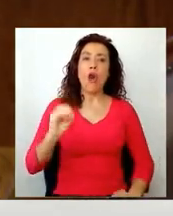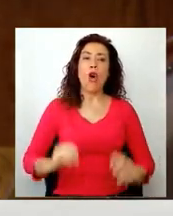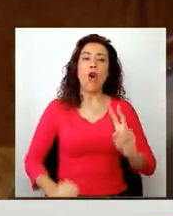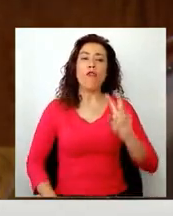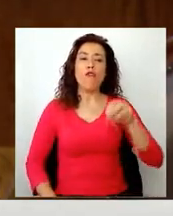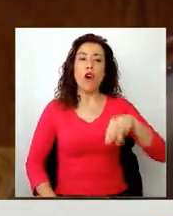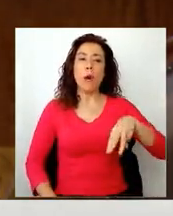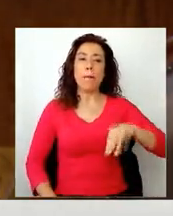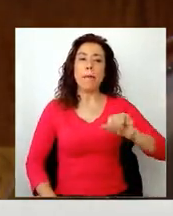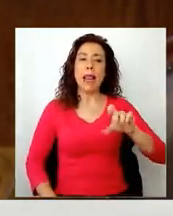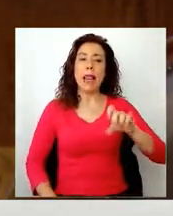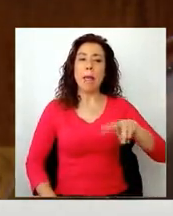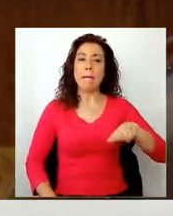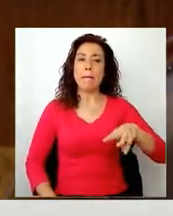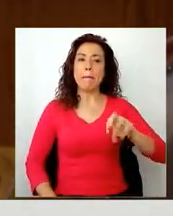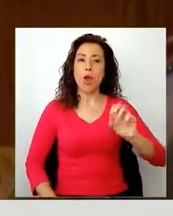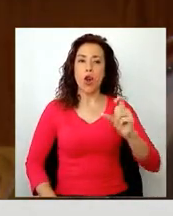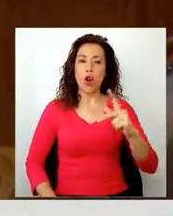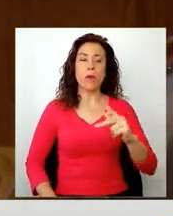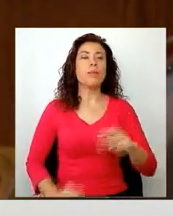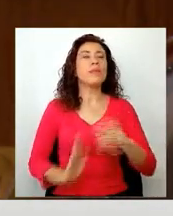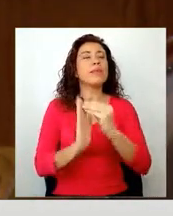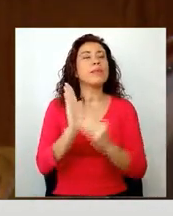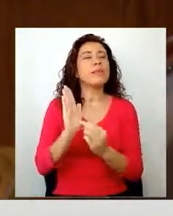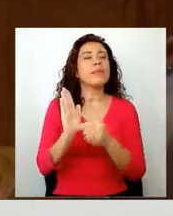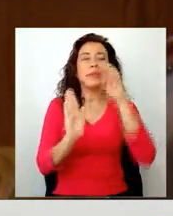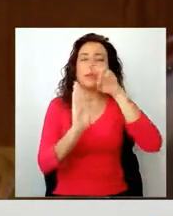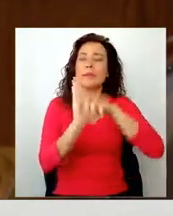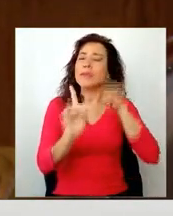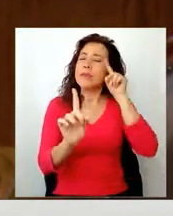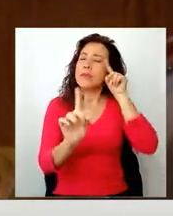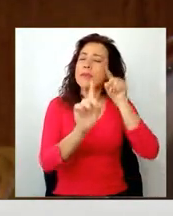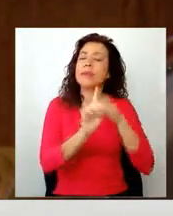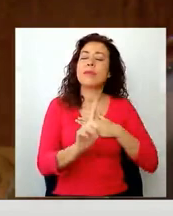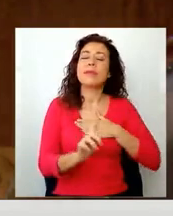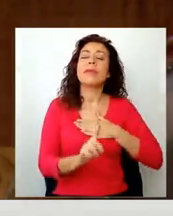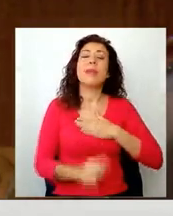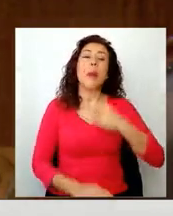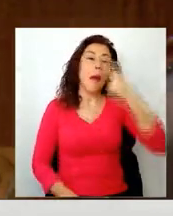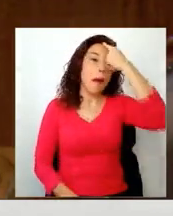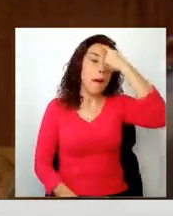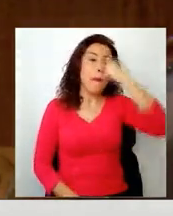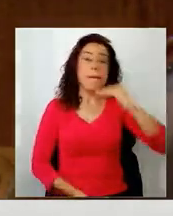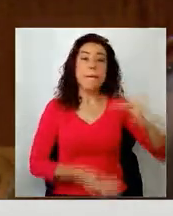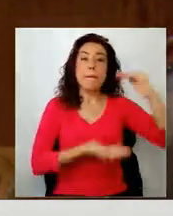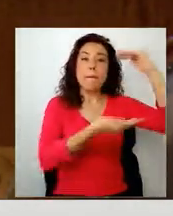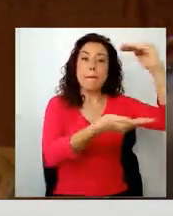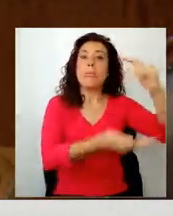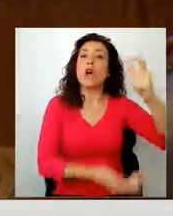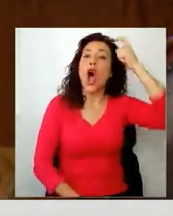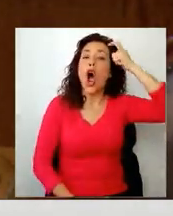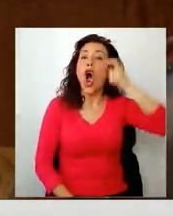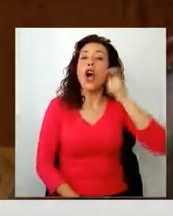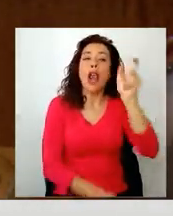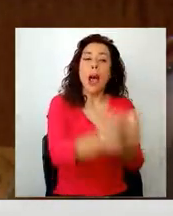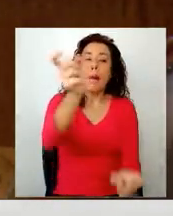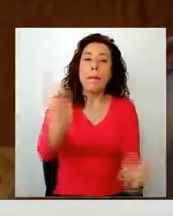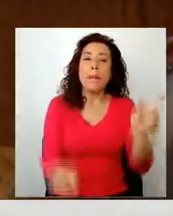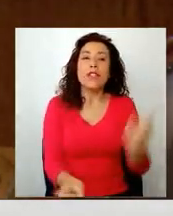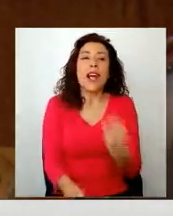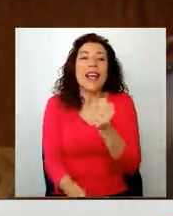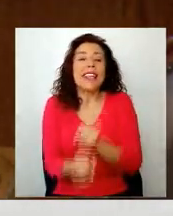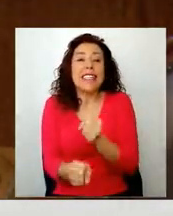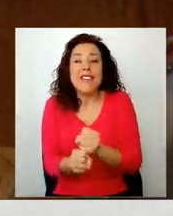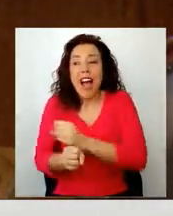antecedentes esta moción tiene como objetivo elegir un monumento en la región de o'higgins a todos aquellos trabajadores que formaron